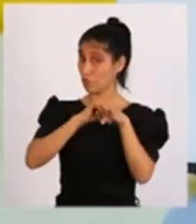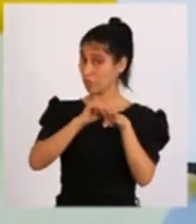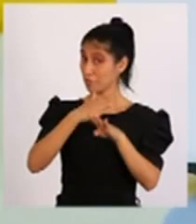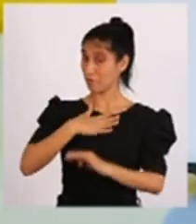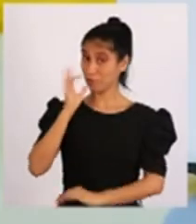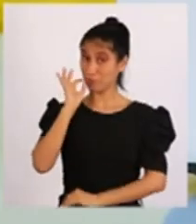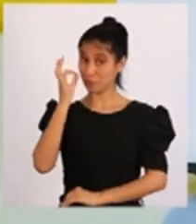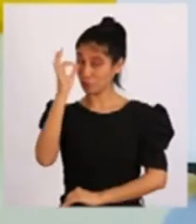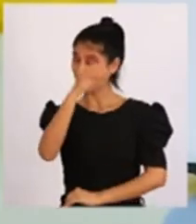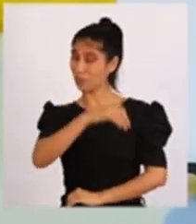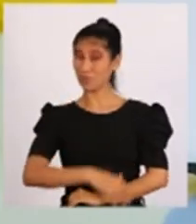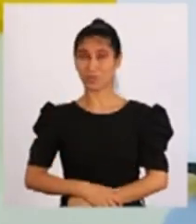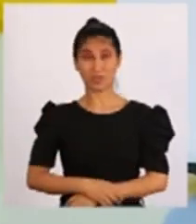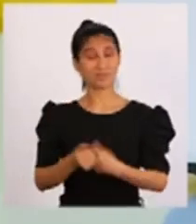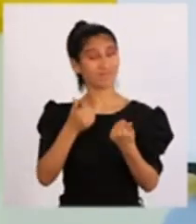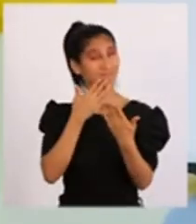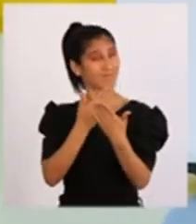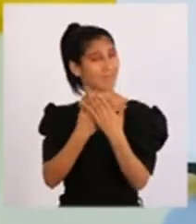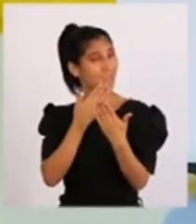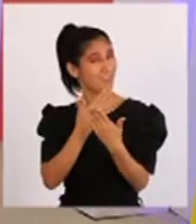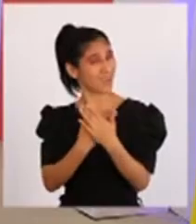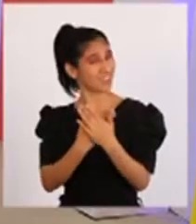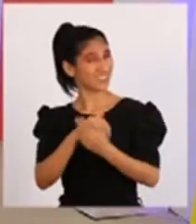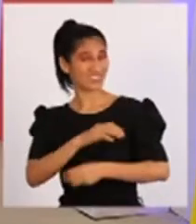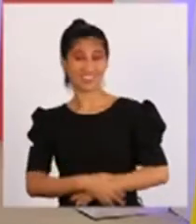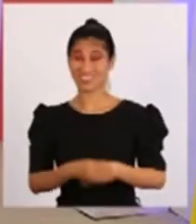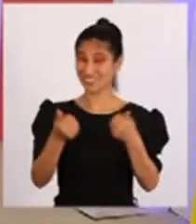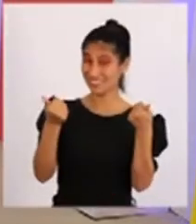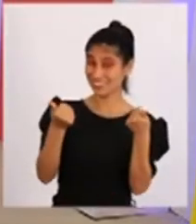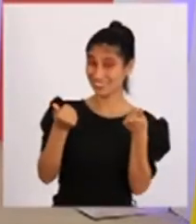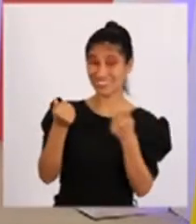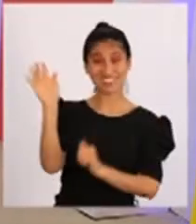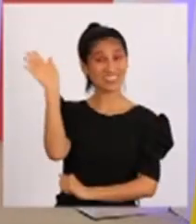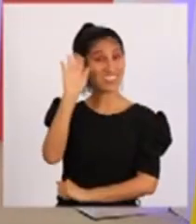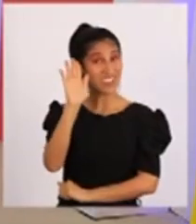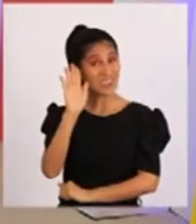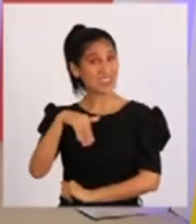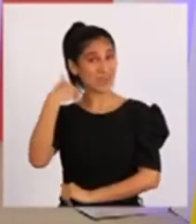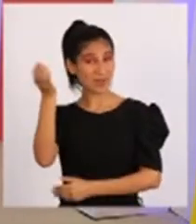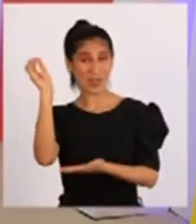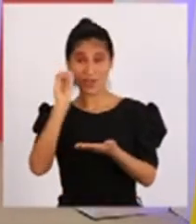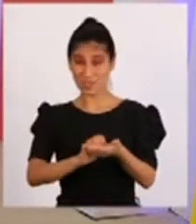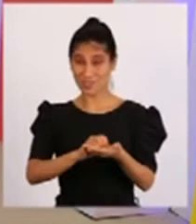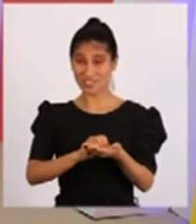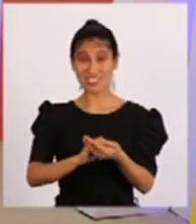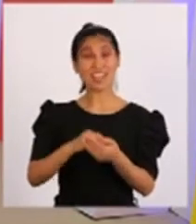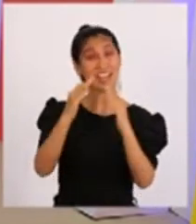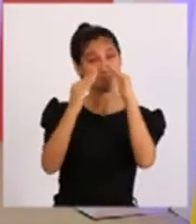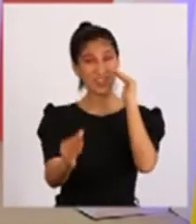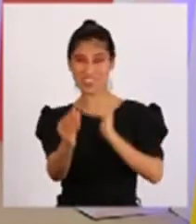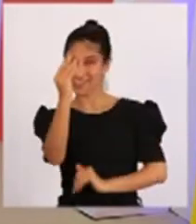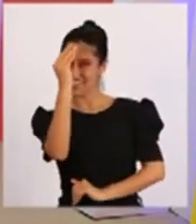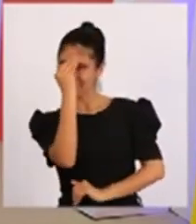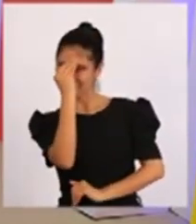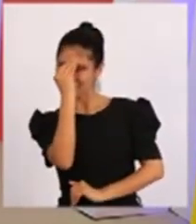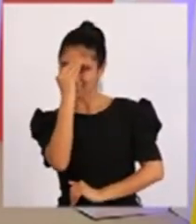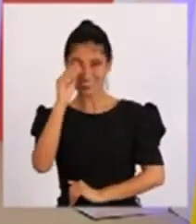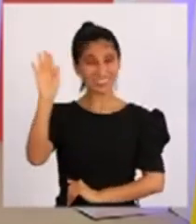inglés. Thank you very much. Nos vemos en una próxima aventura de Aprendo en